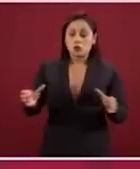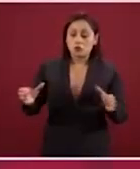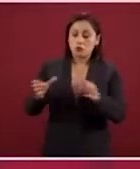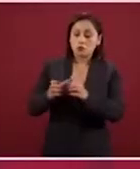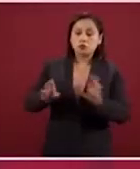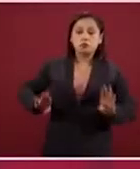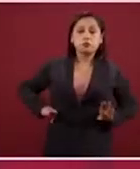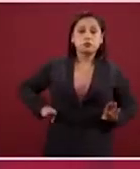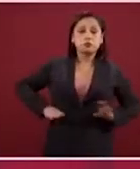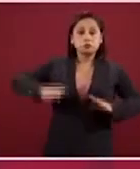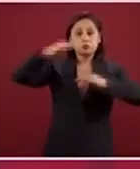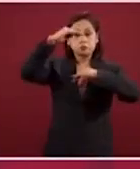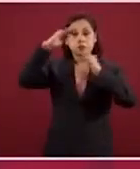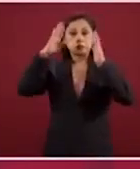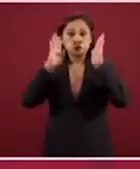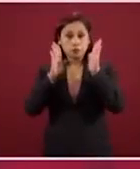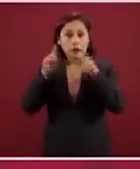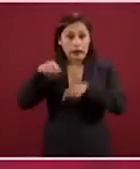tengan